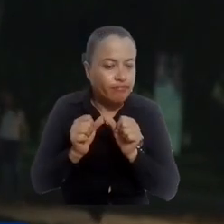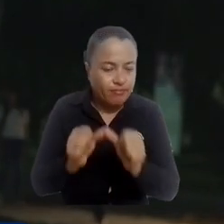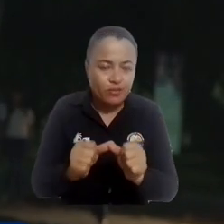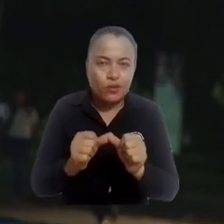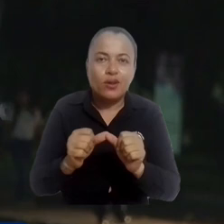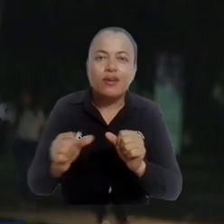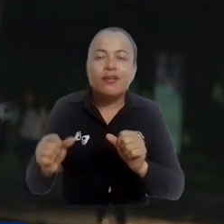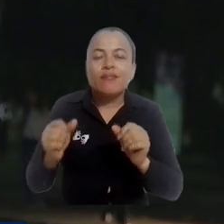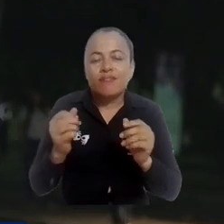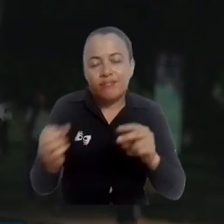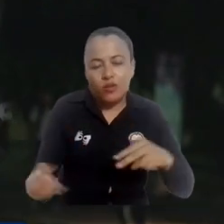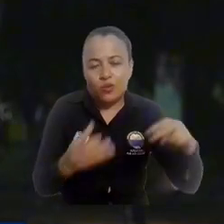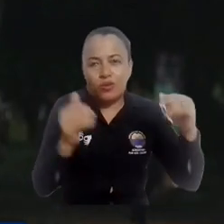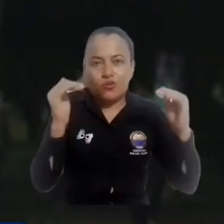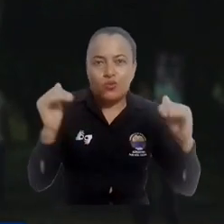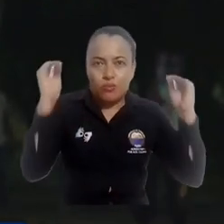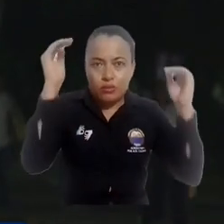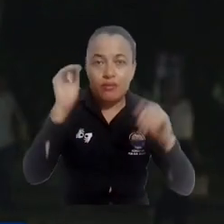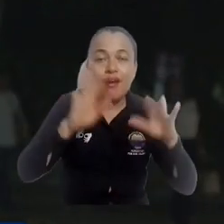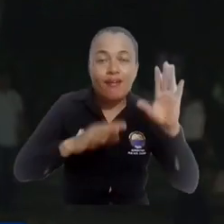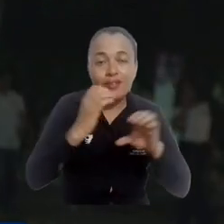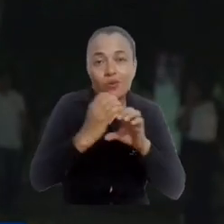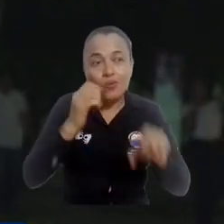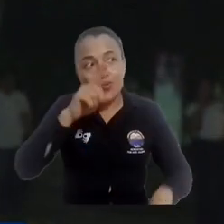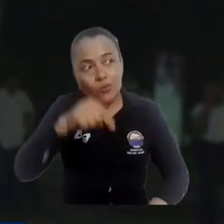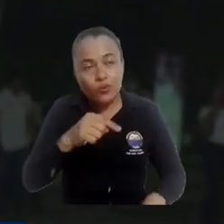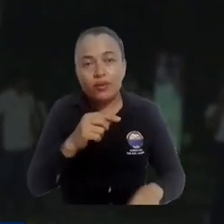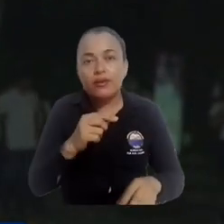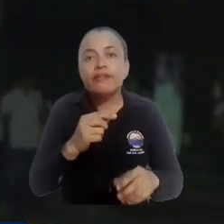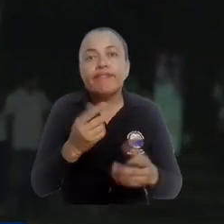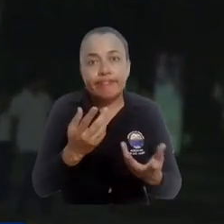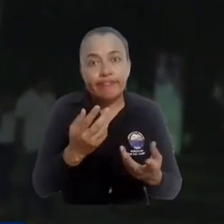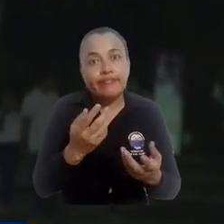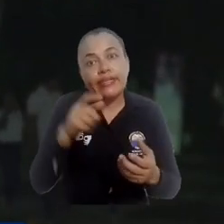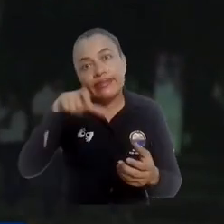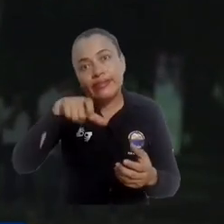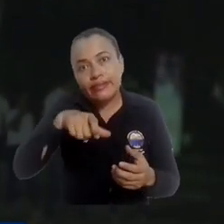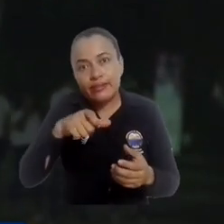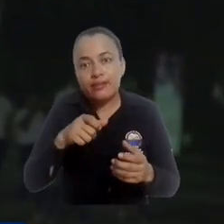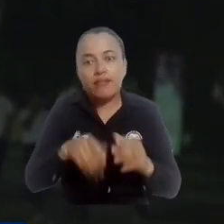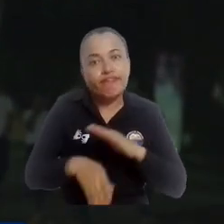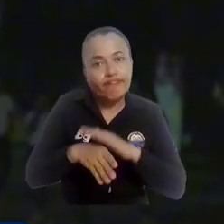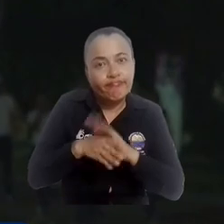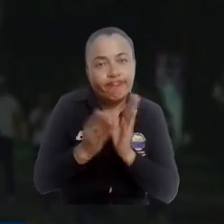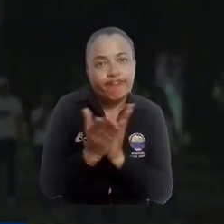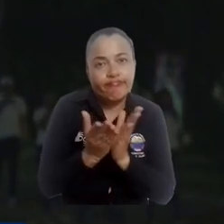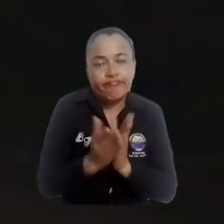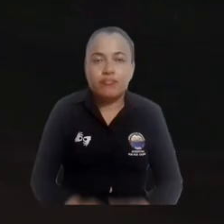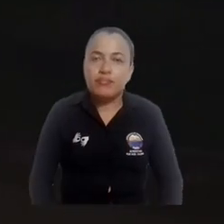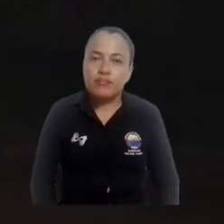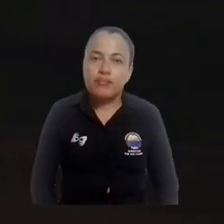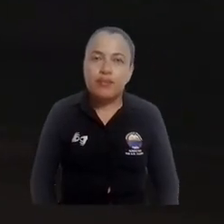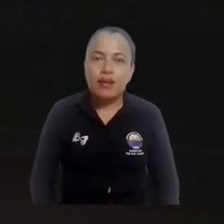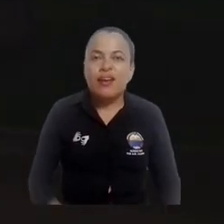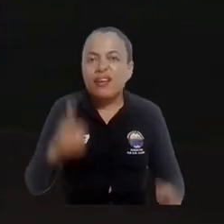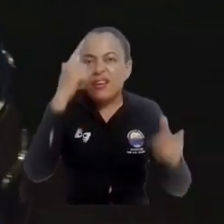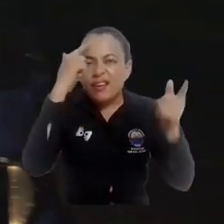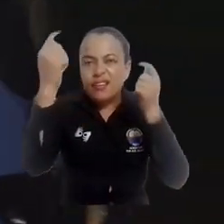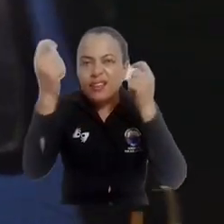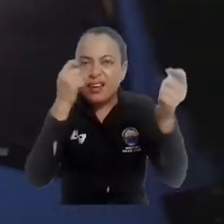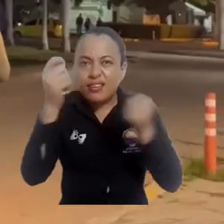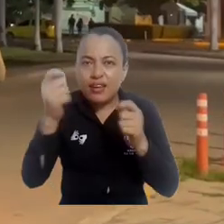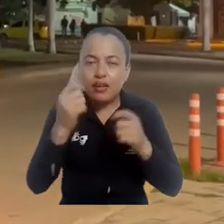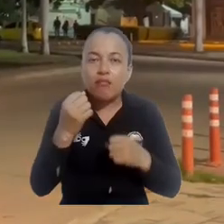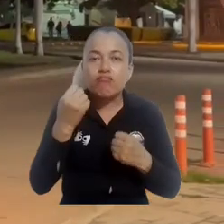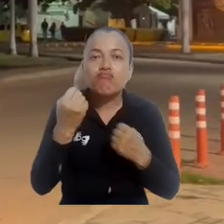superior, porque claro, el factor económico del transporte es fundamental para que un estudiante siga con sus estudios universitarios. La estrategia hace parte de